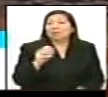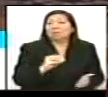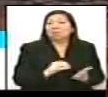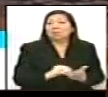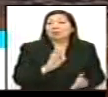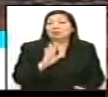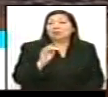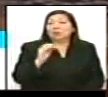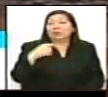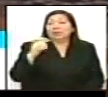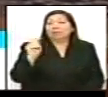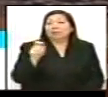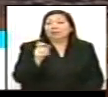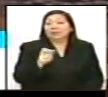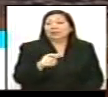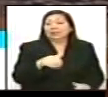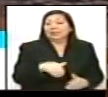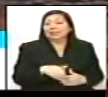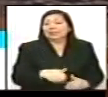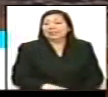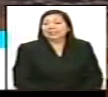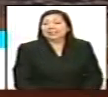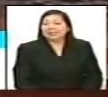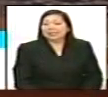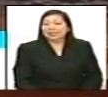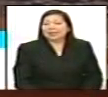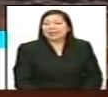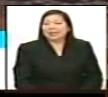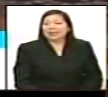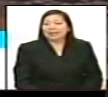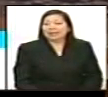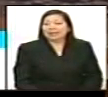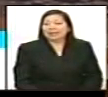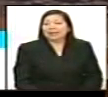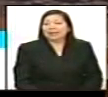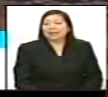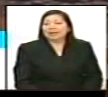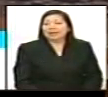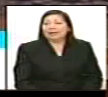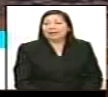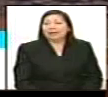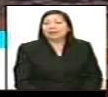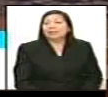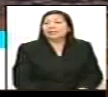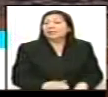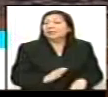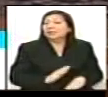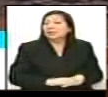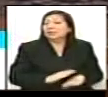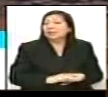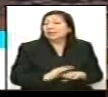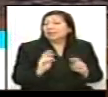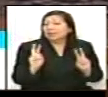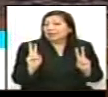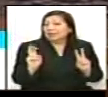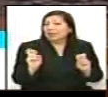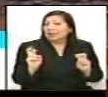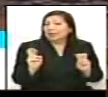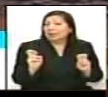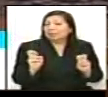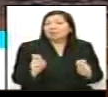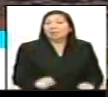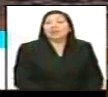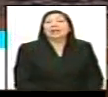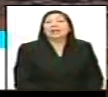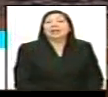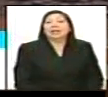del 50% de la población electoral, ¿verdad? Sobre el tema que me